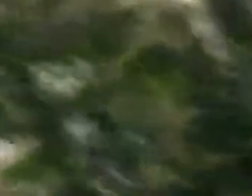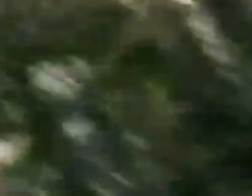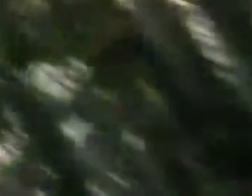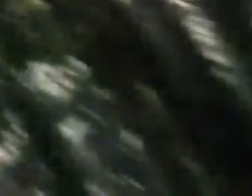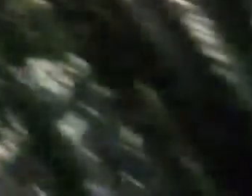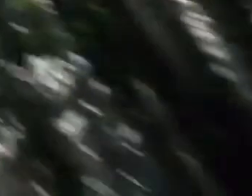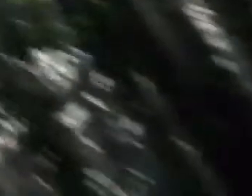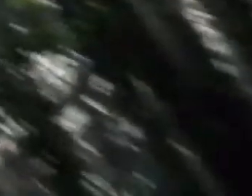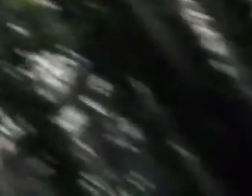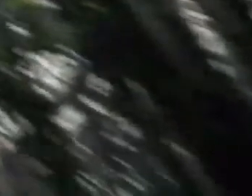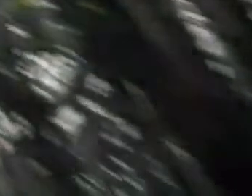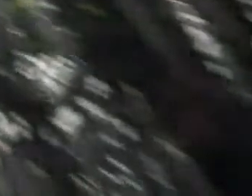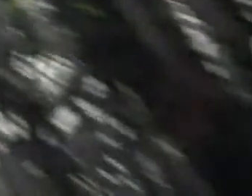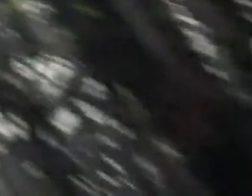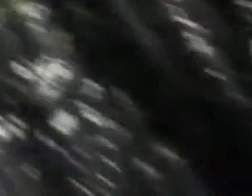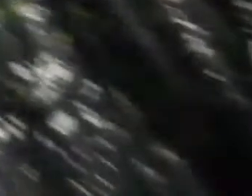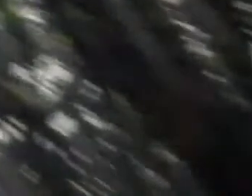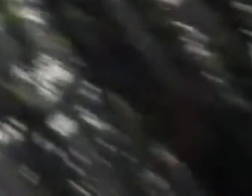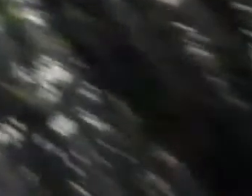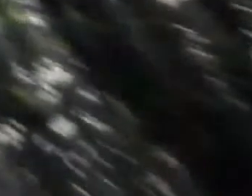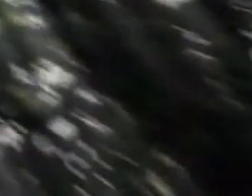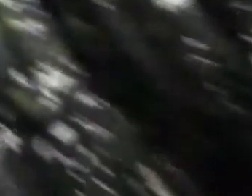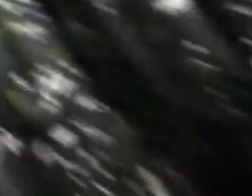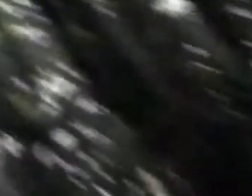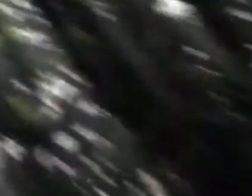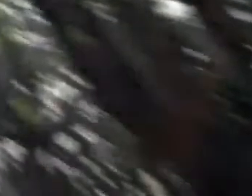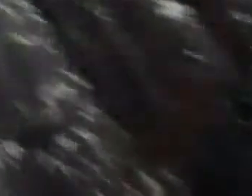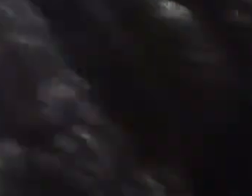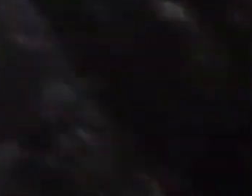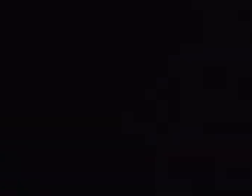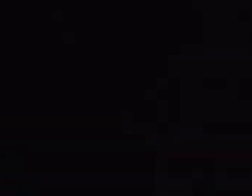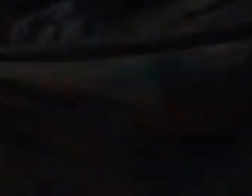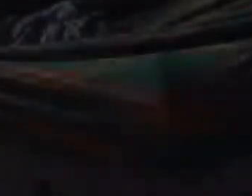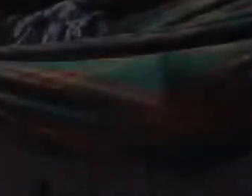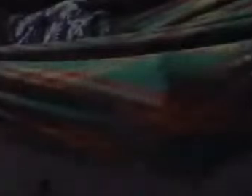ella, dependiendo de la enfermedad, cuál es la planta.